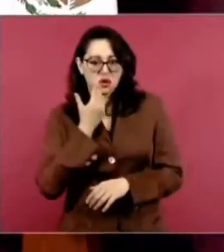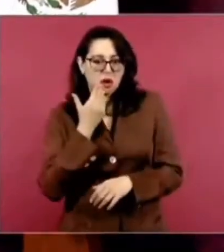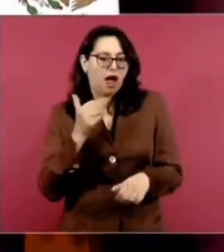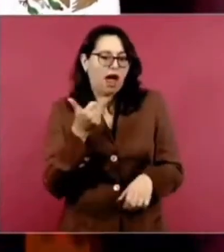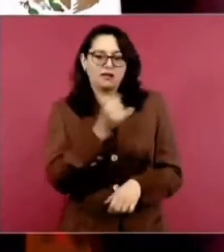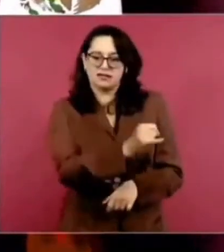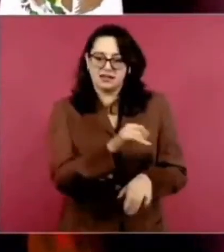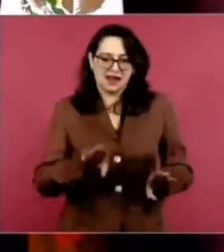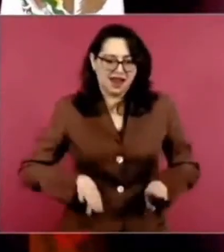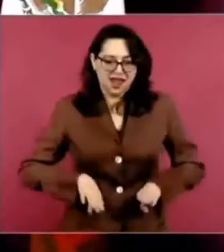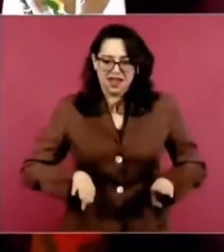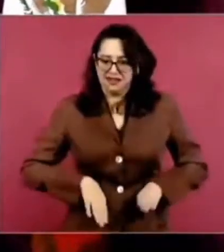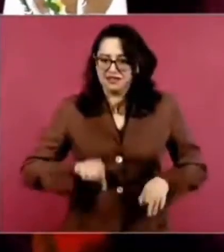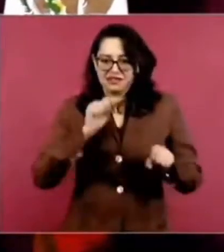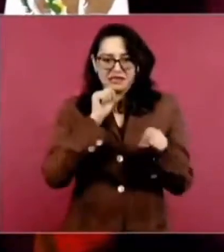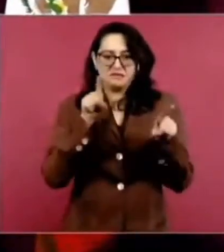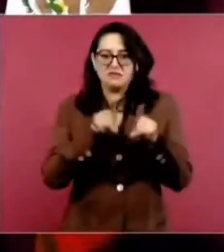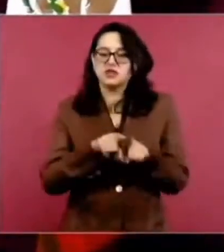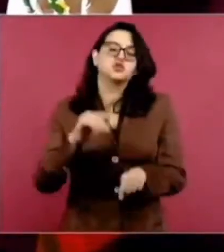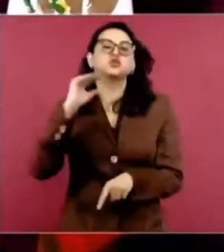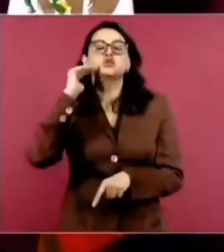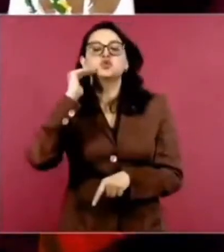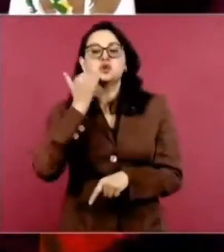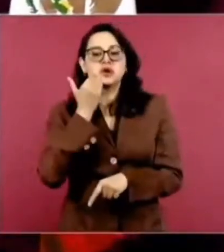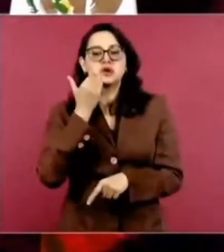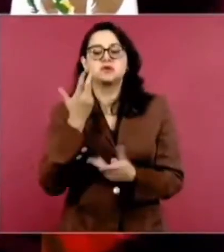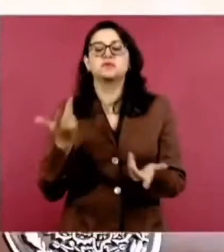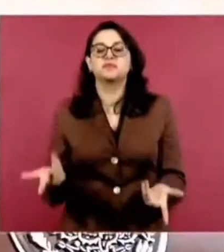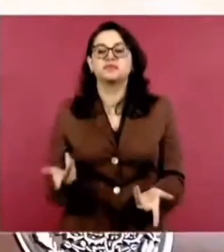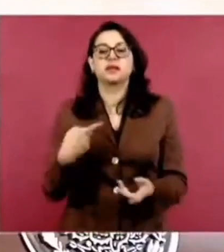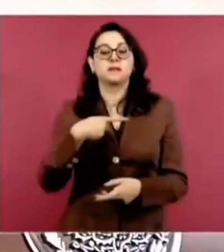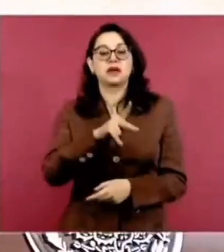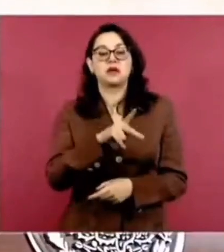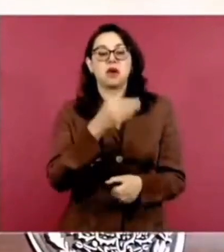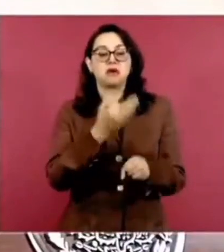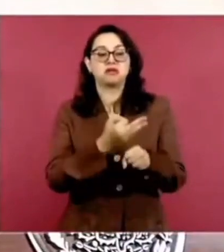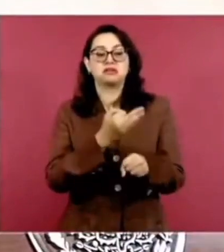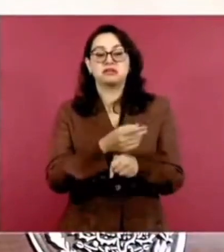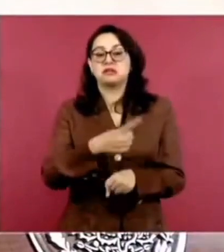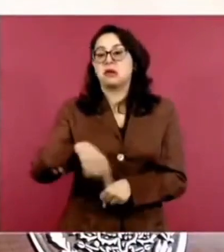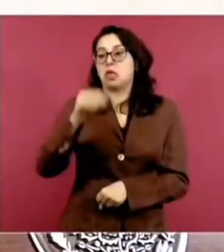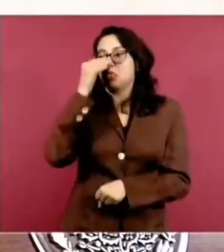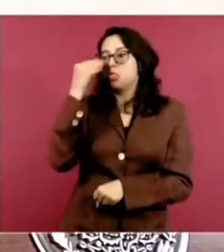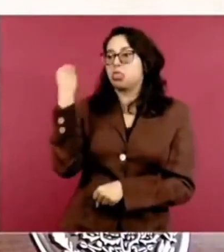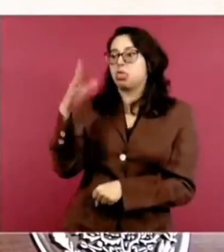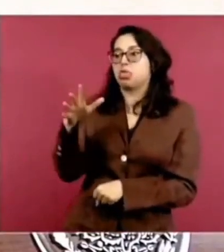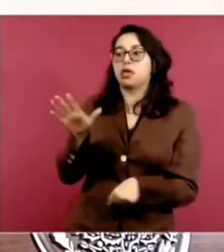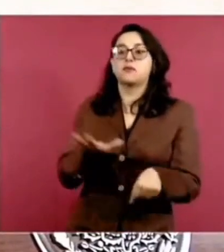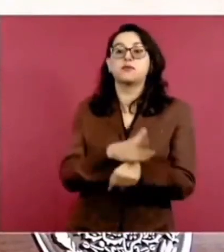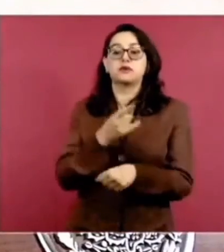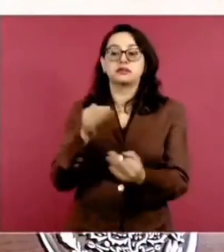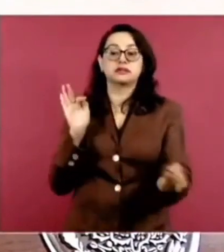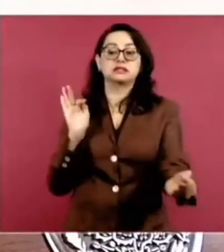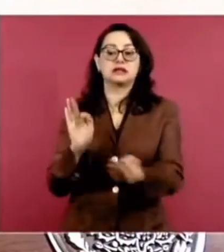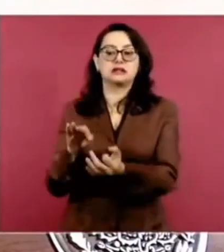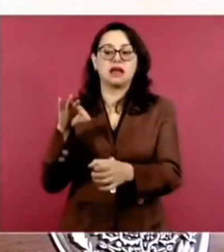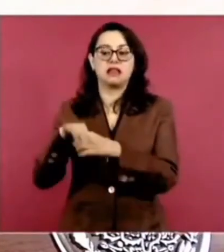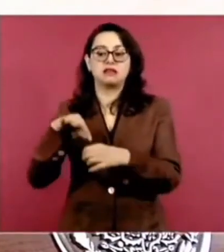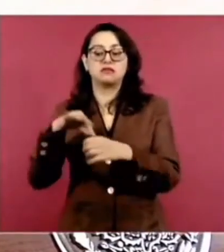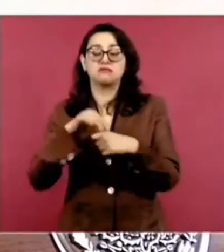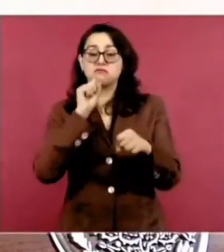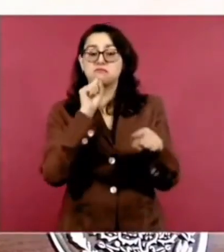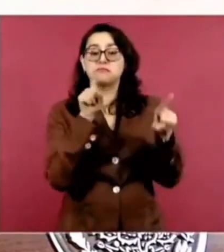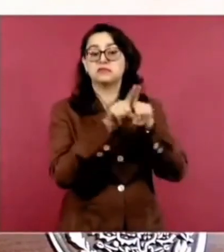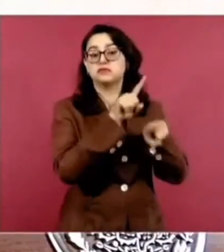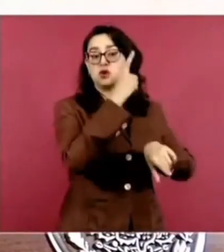es en Estados Unidos y es en cualquier país del mundo donde hay elecciones.